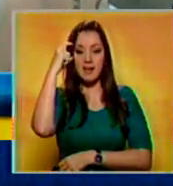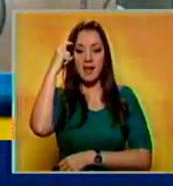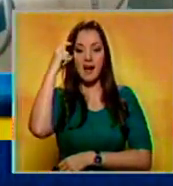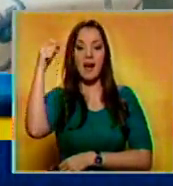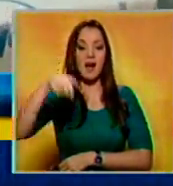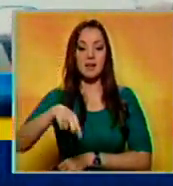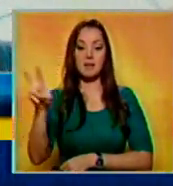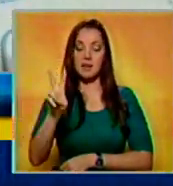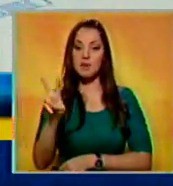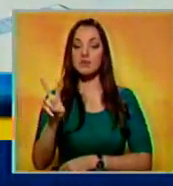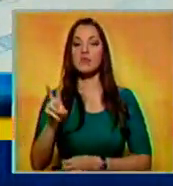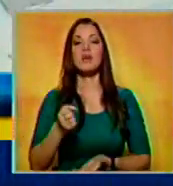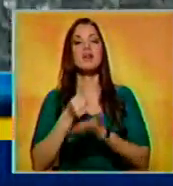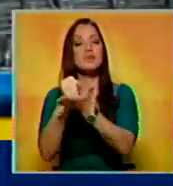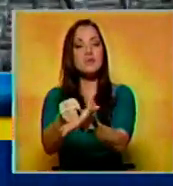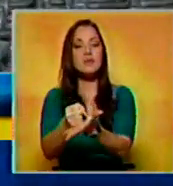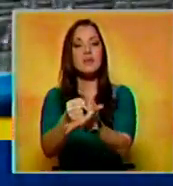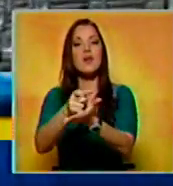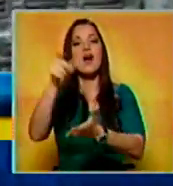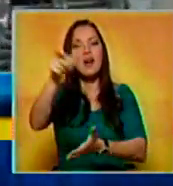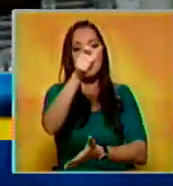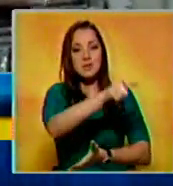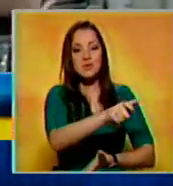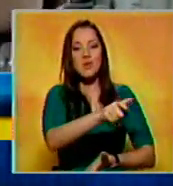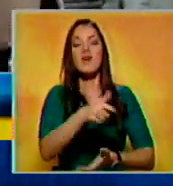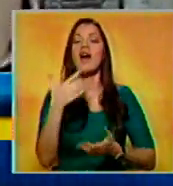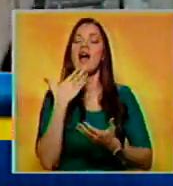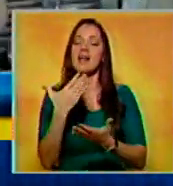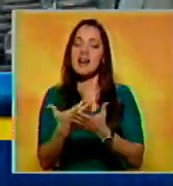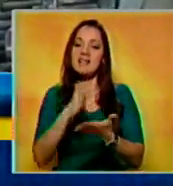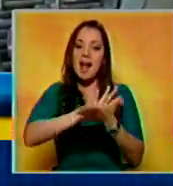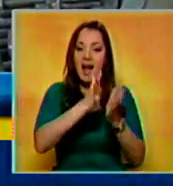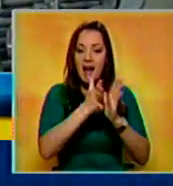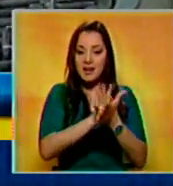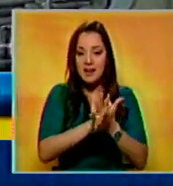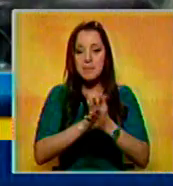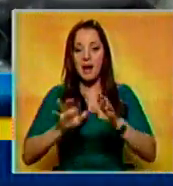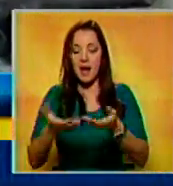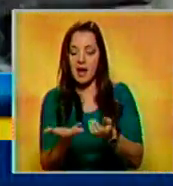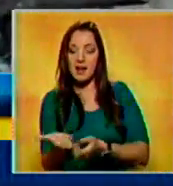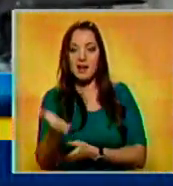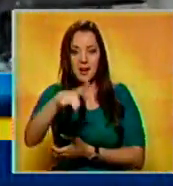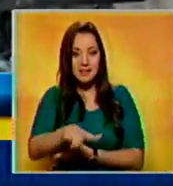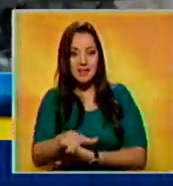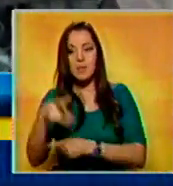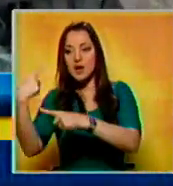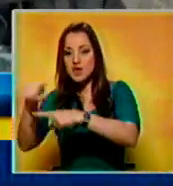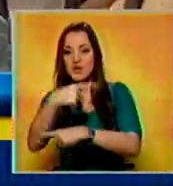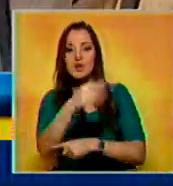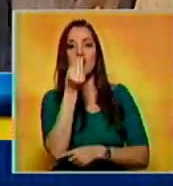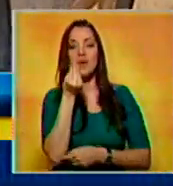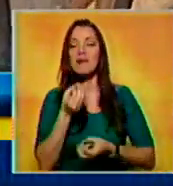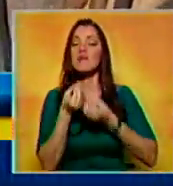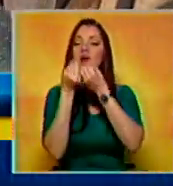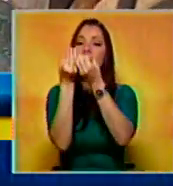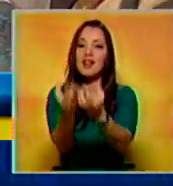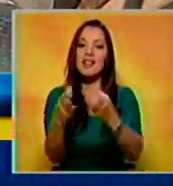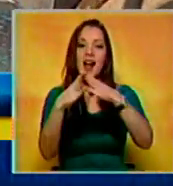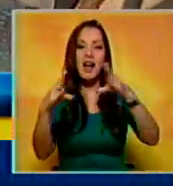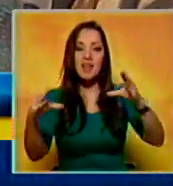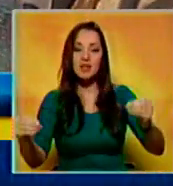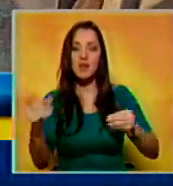Venezuela y su gente Gracias a Nuestro esfuerzo arepas cachapas y otros alimentos emblemas de la venezolanidad llegan a la mesa de los